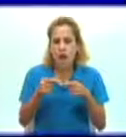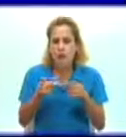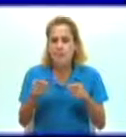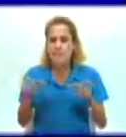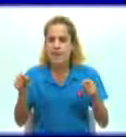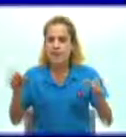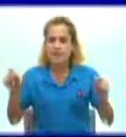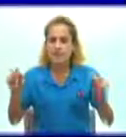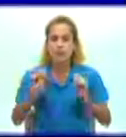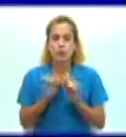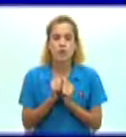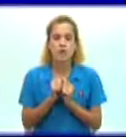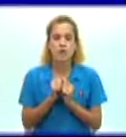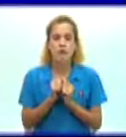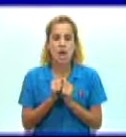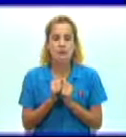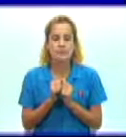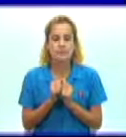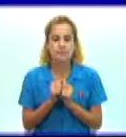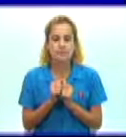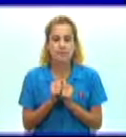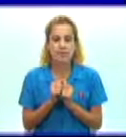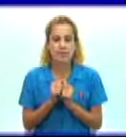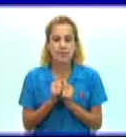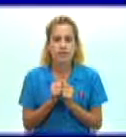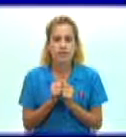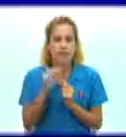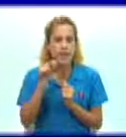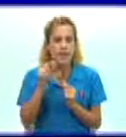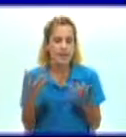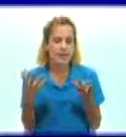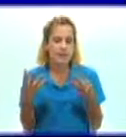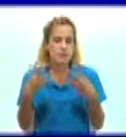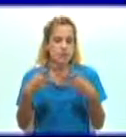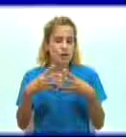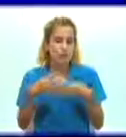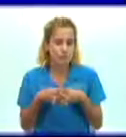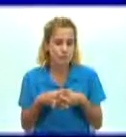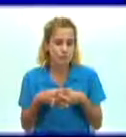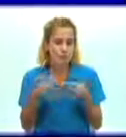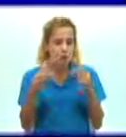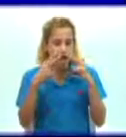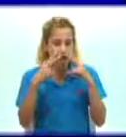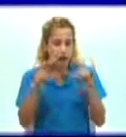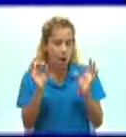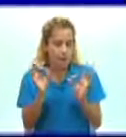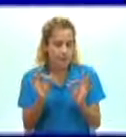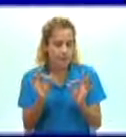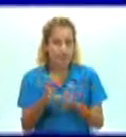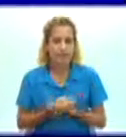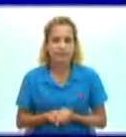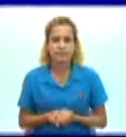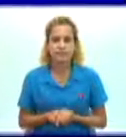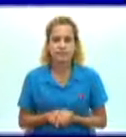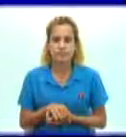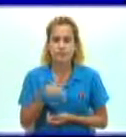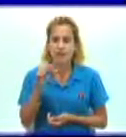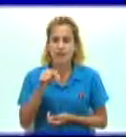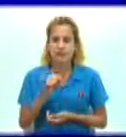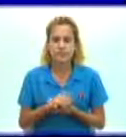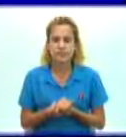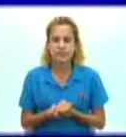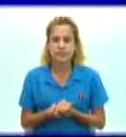ejercicio que está relacionado con la práctica, dada la vinculación de la matemática con la vida cotidiana. En este ejercicio nos